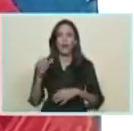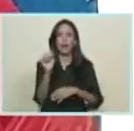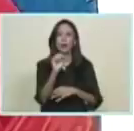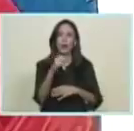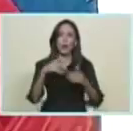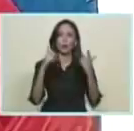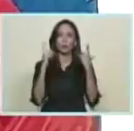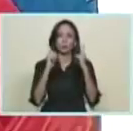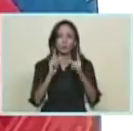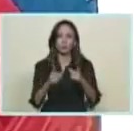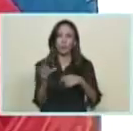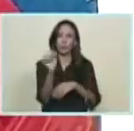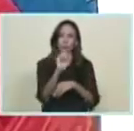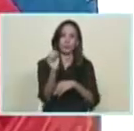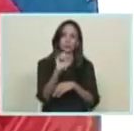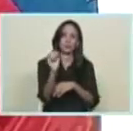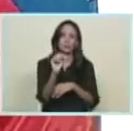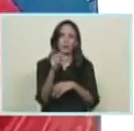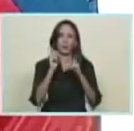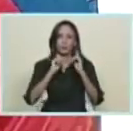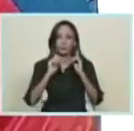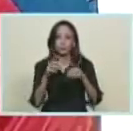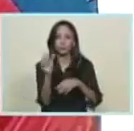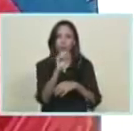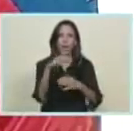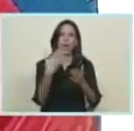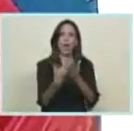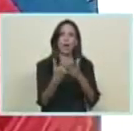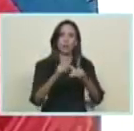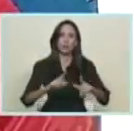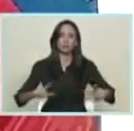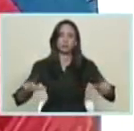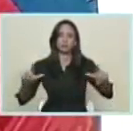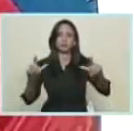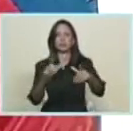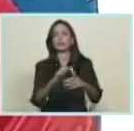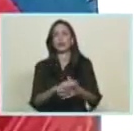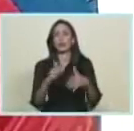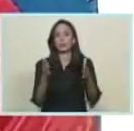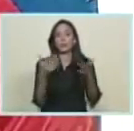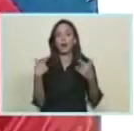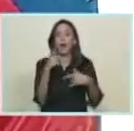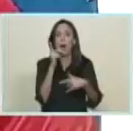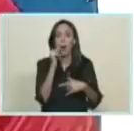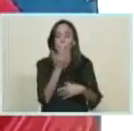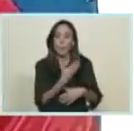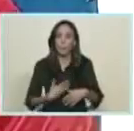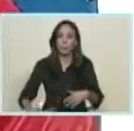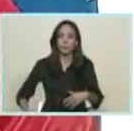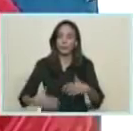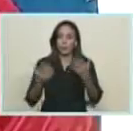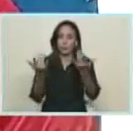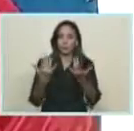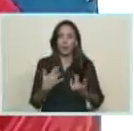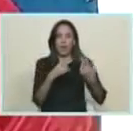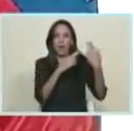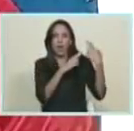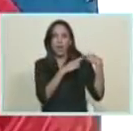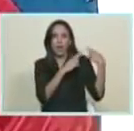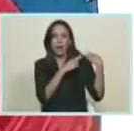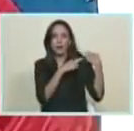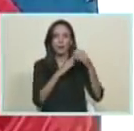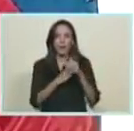carretera Caracas-La Guaira, llegó al Palacio de Miraflores y fue recibido como un jefe de